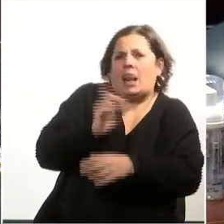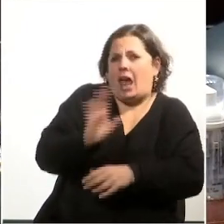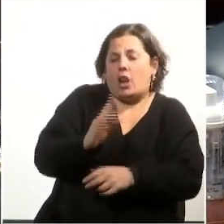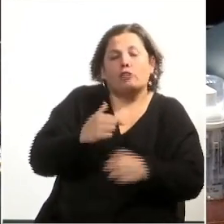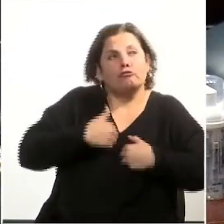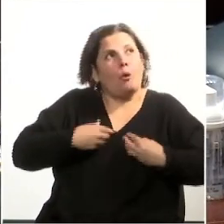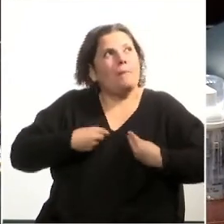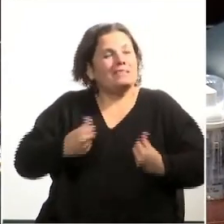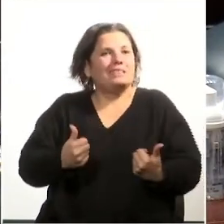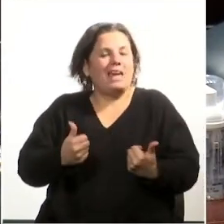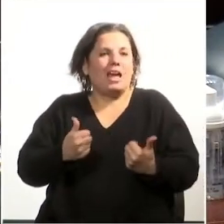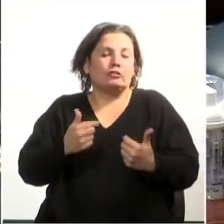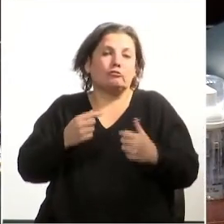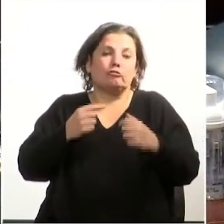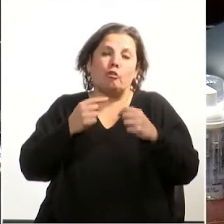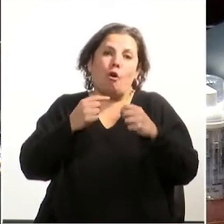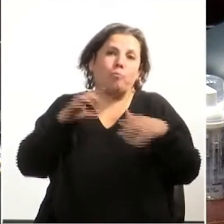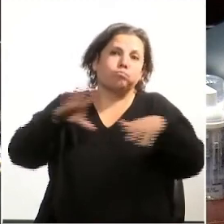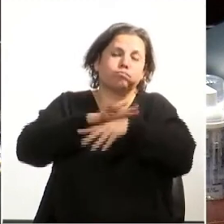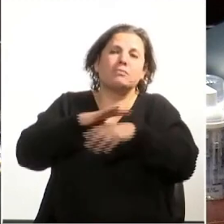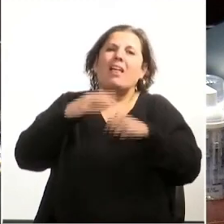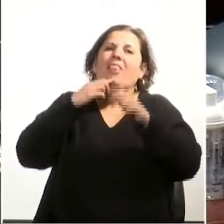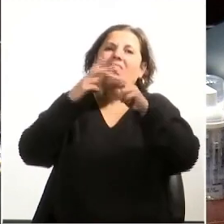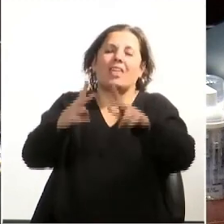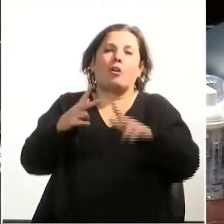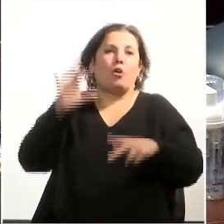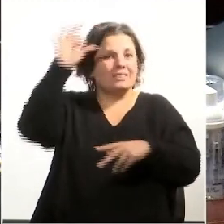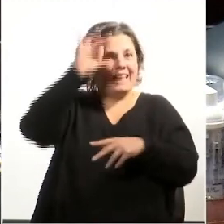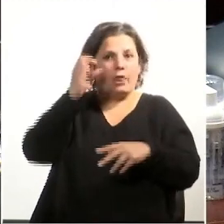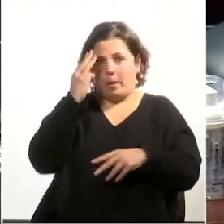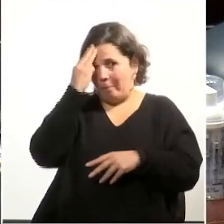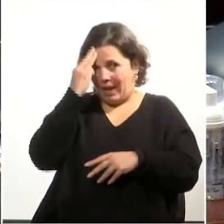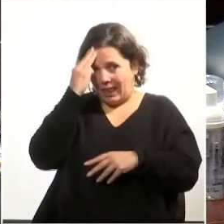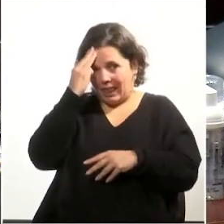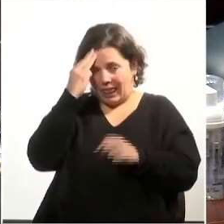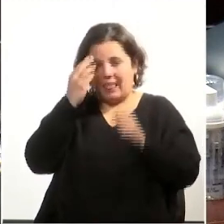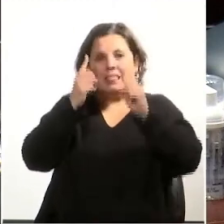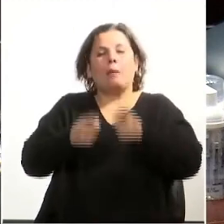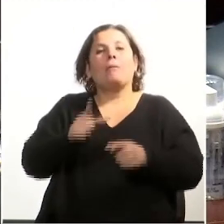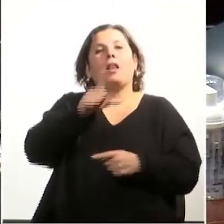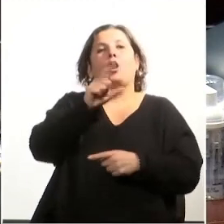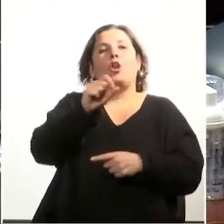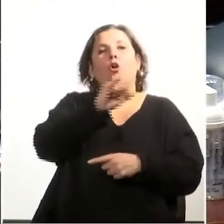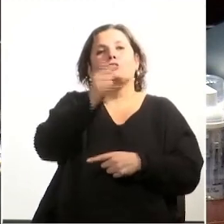muy representado por las palabras del senador Manini y del senador Lozano.